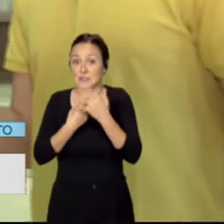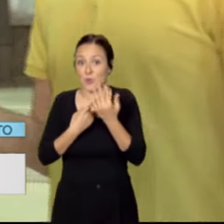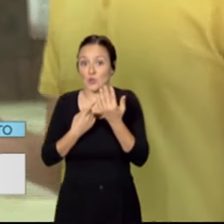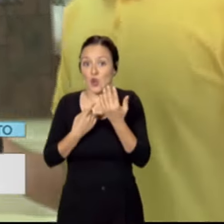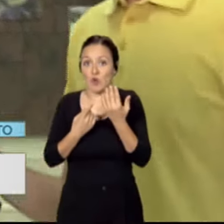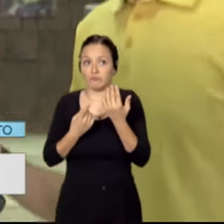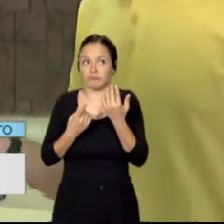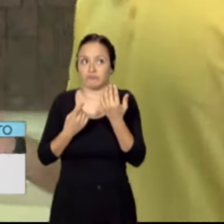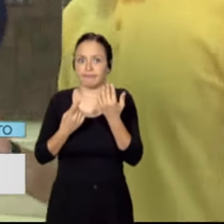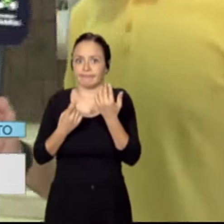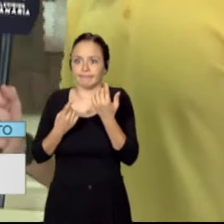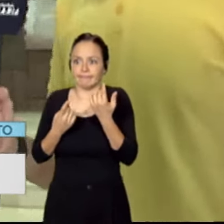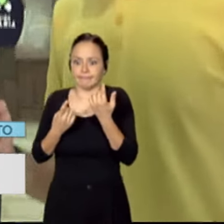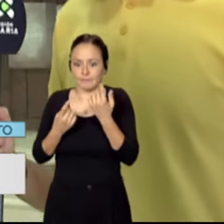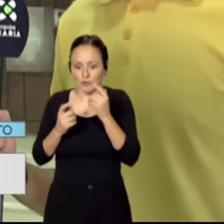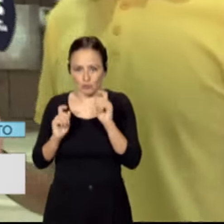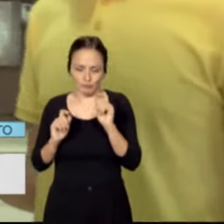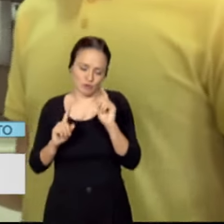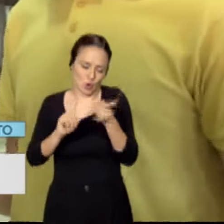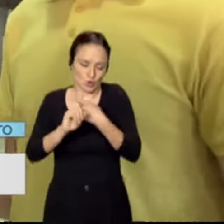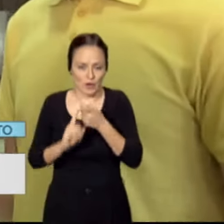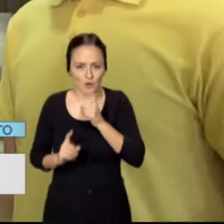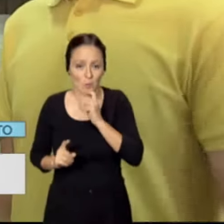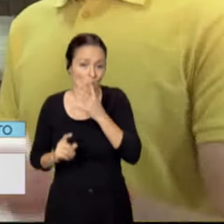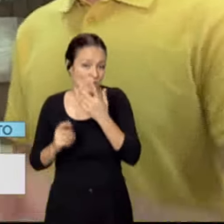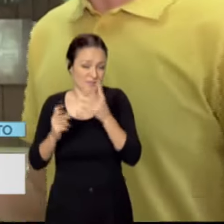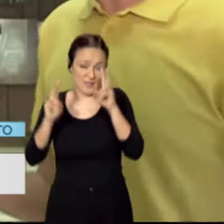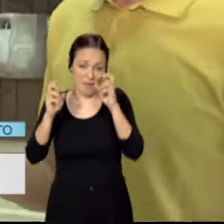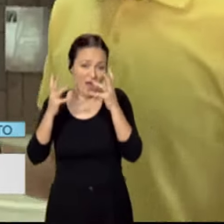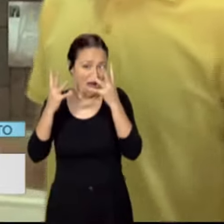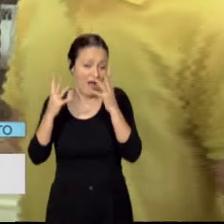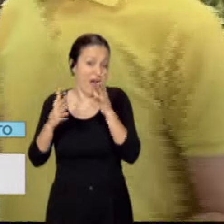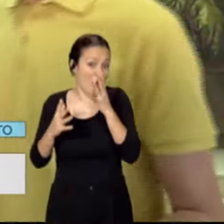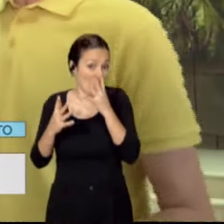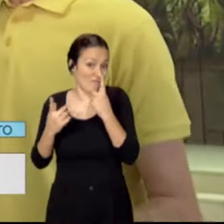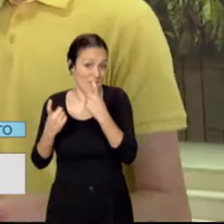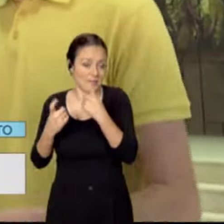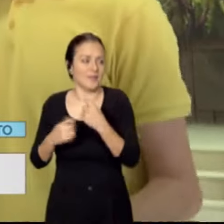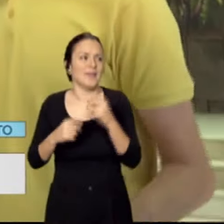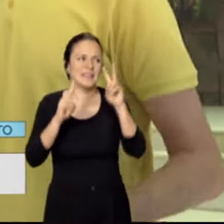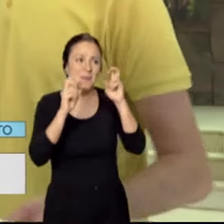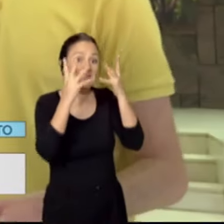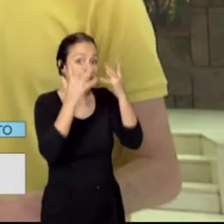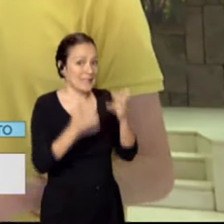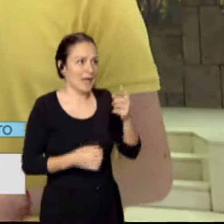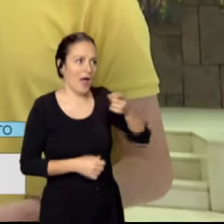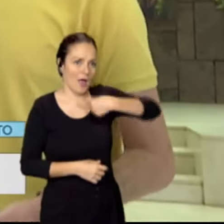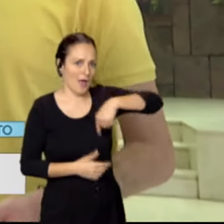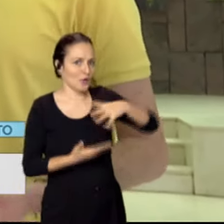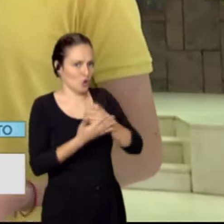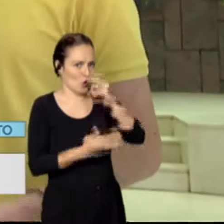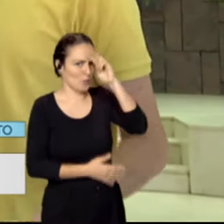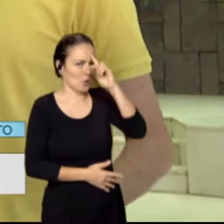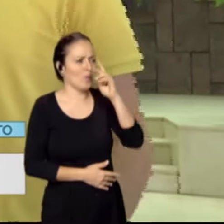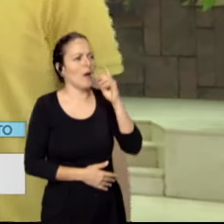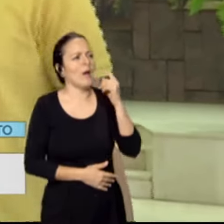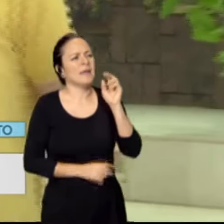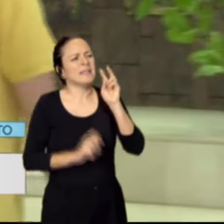el tema delua una sequía que nos preocupa a todos retomando las fotografías cuánto tiempo ha llevado a la autora